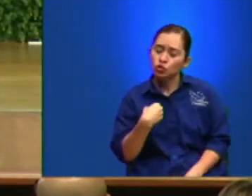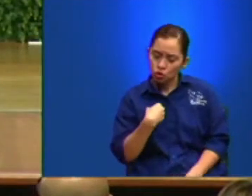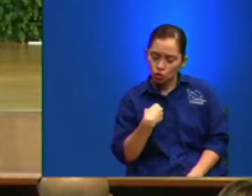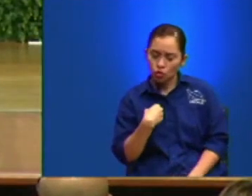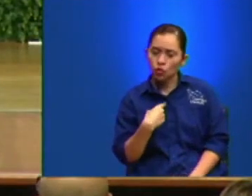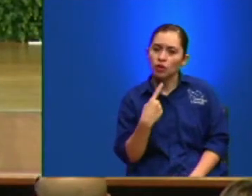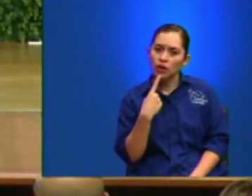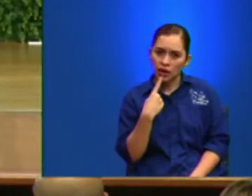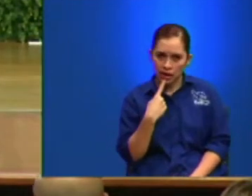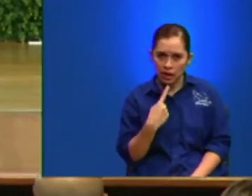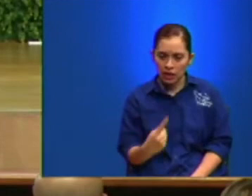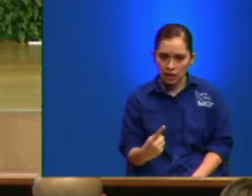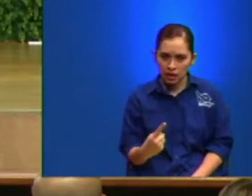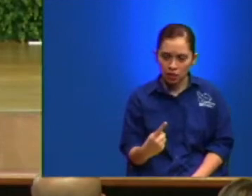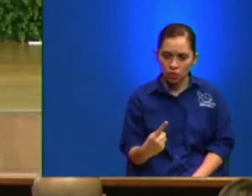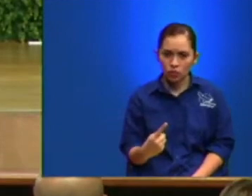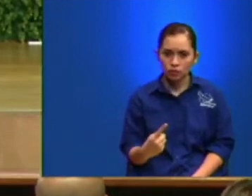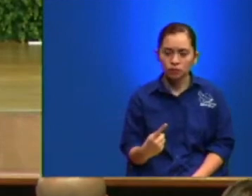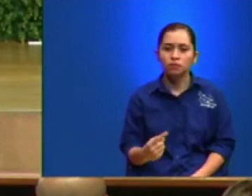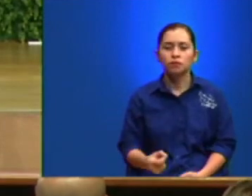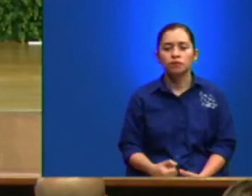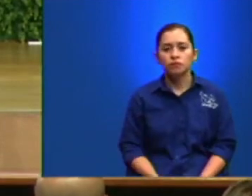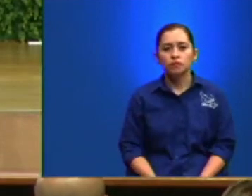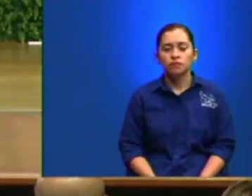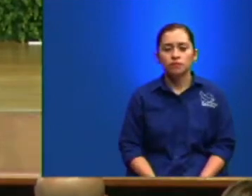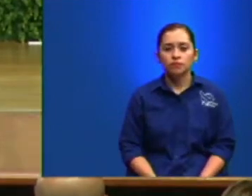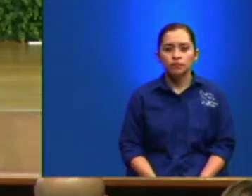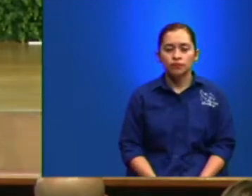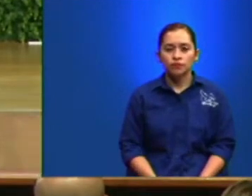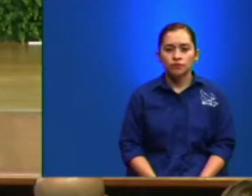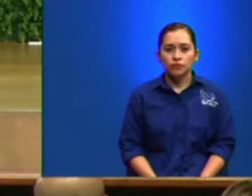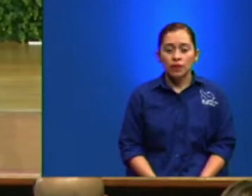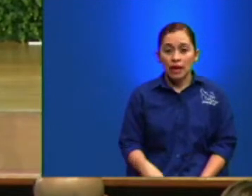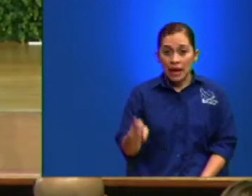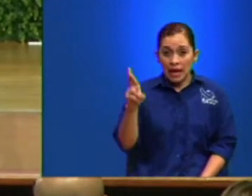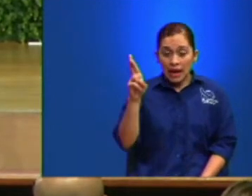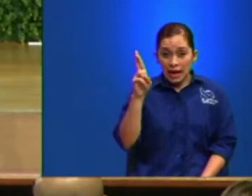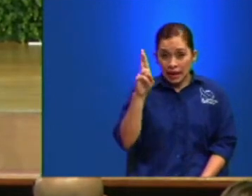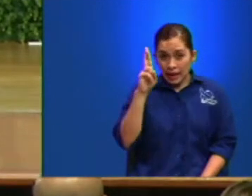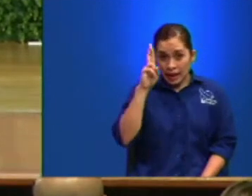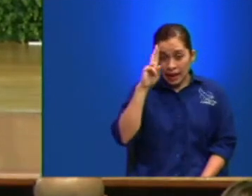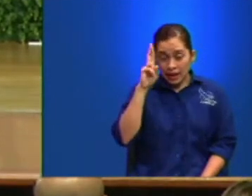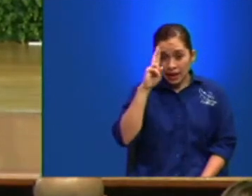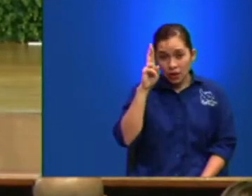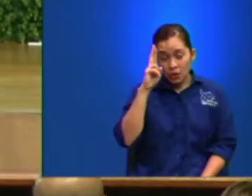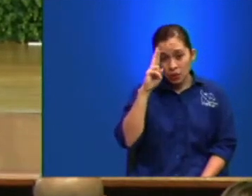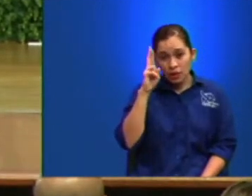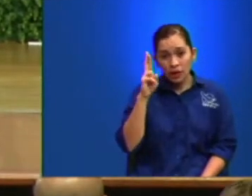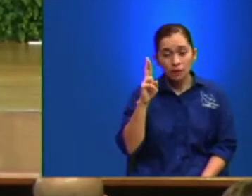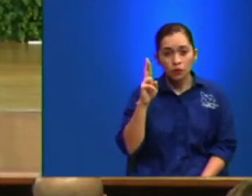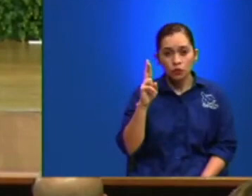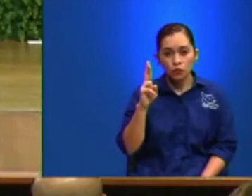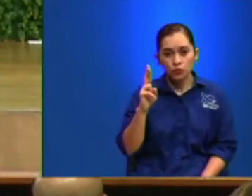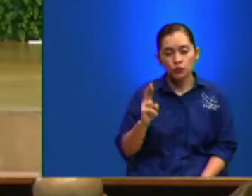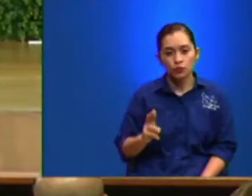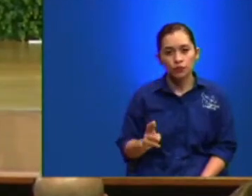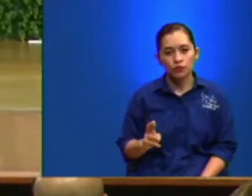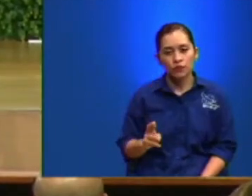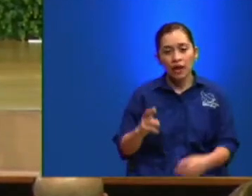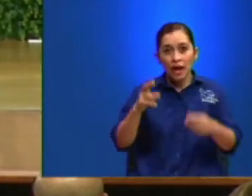afirmar absolutamente nada es que le recordamos desde hace mucho tiempo estuvimos